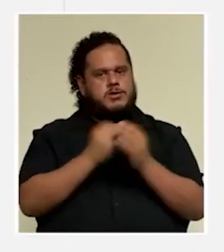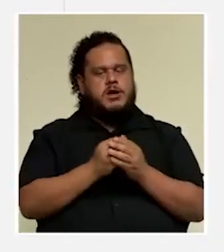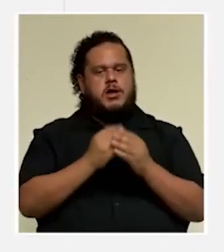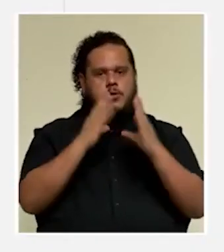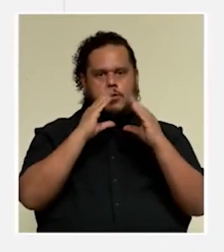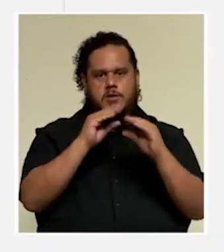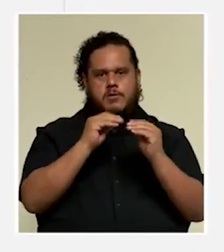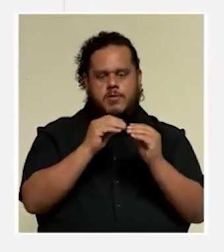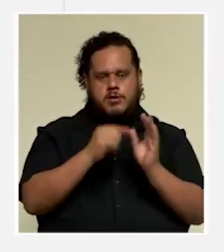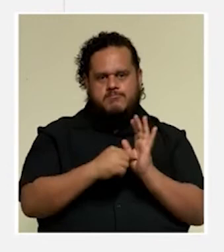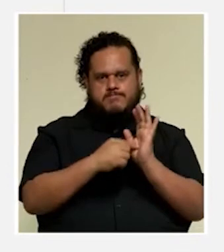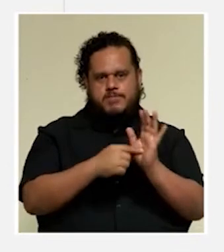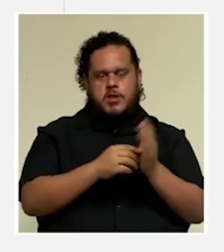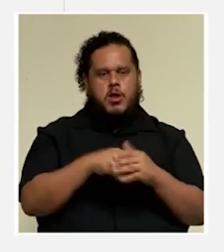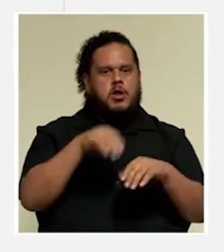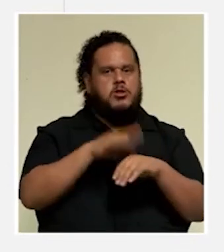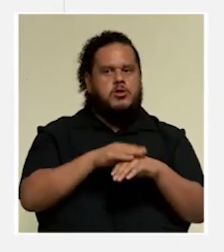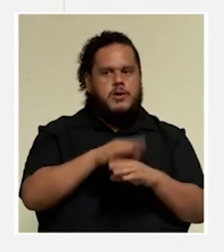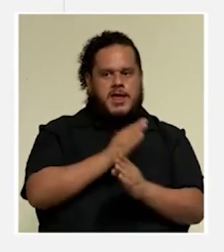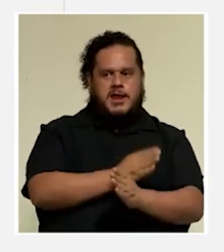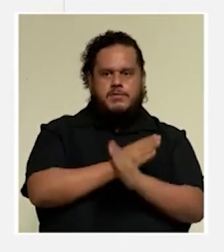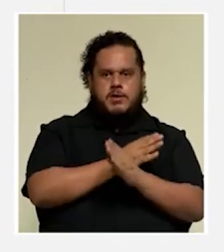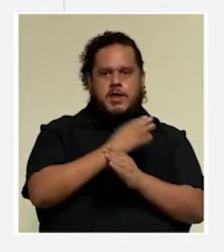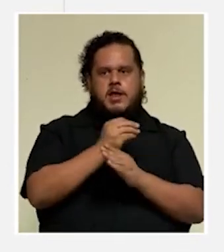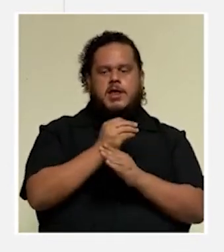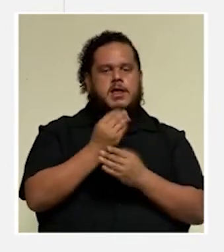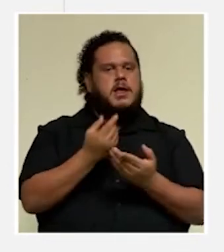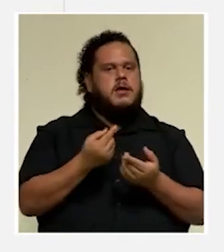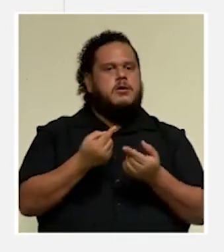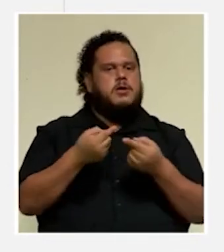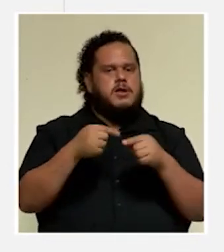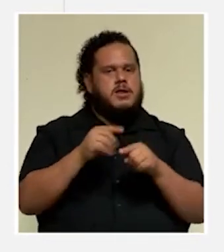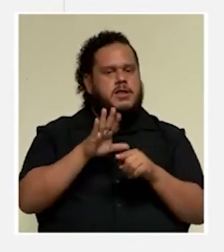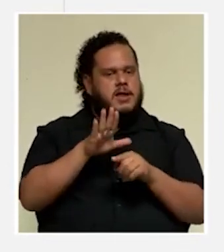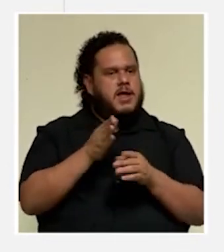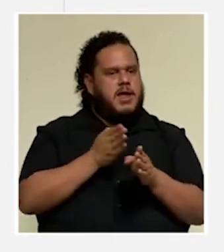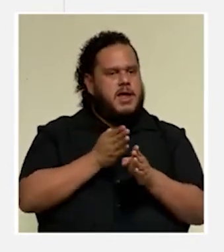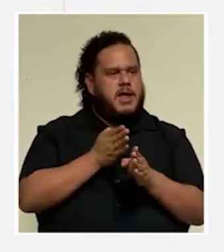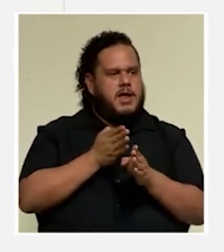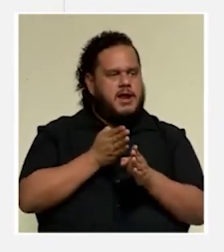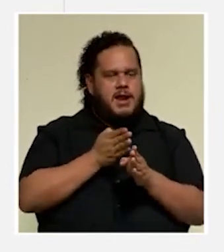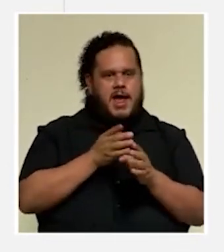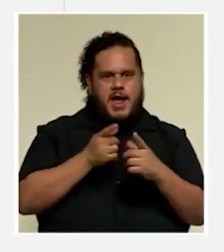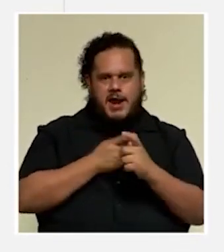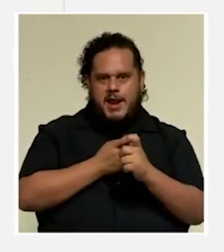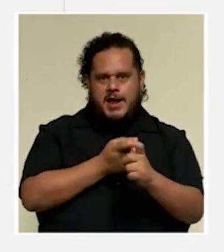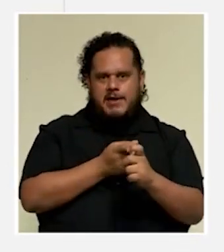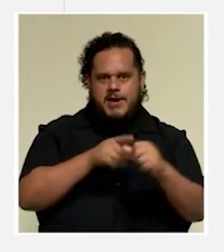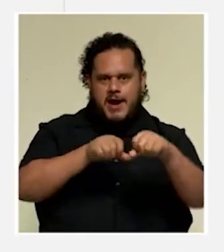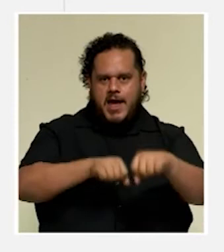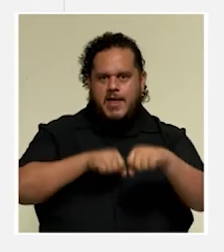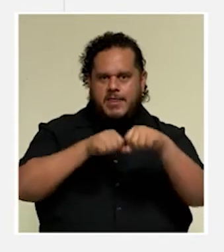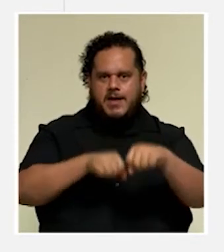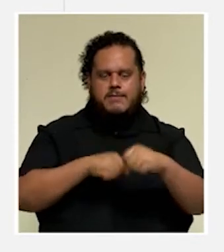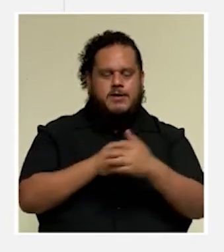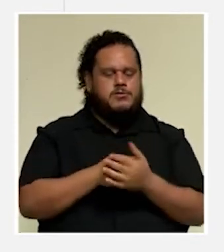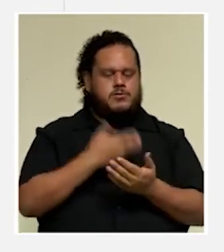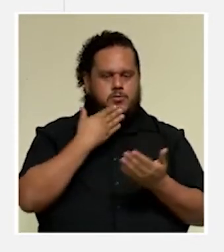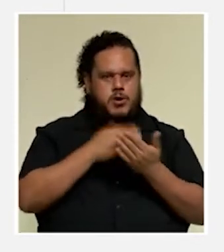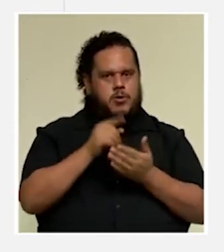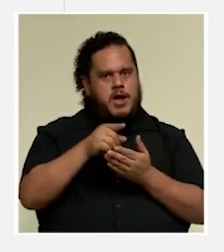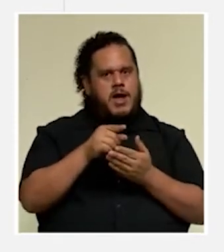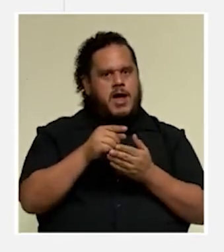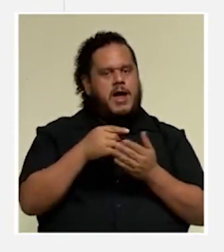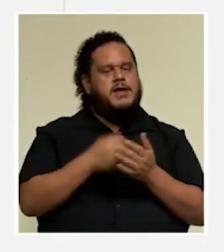conocer anoche respecto del abstencionismo y de lo que se da en llamar la carrera de caballos. Ahí, don Gustavo, tenemos